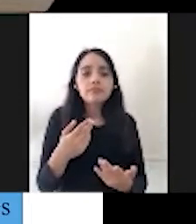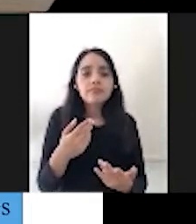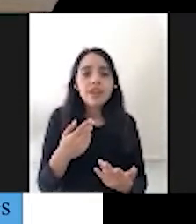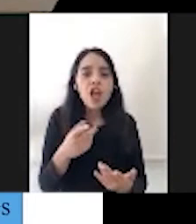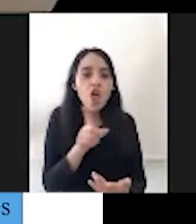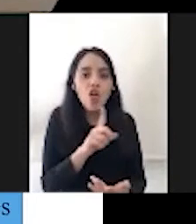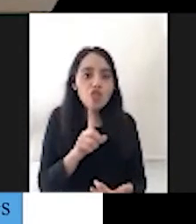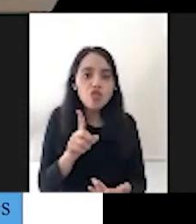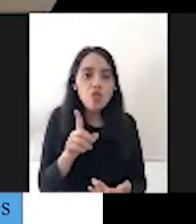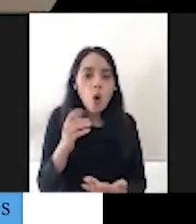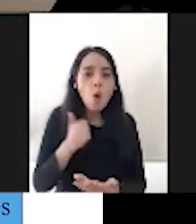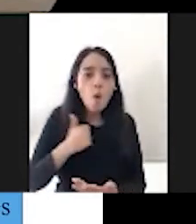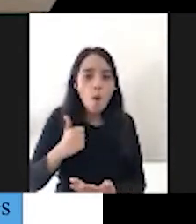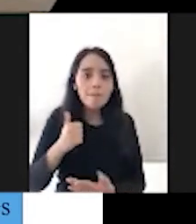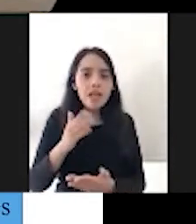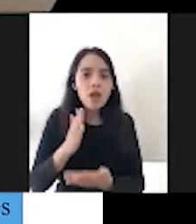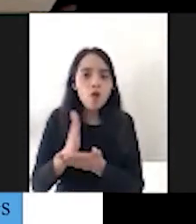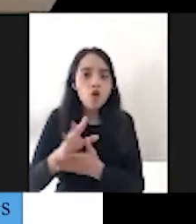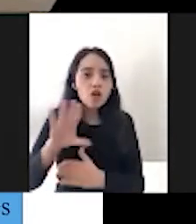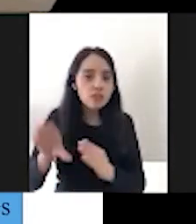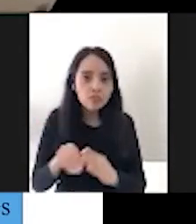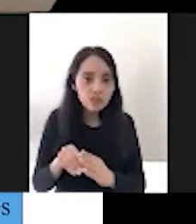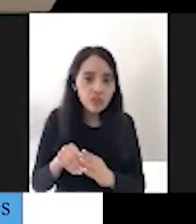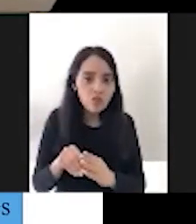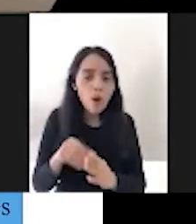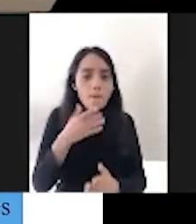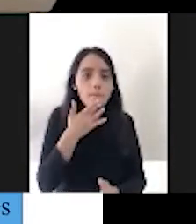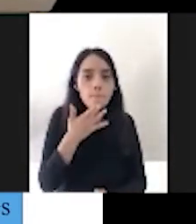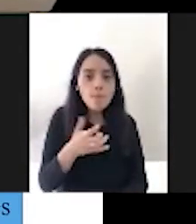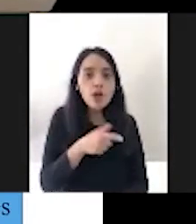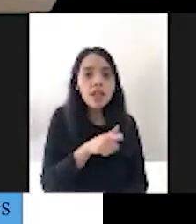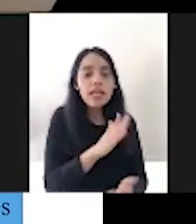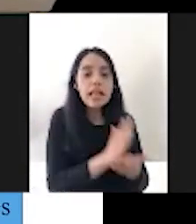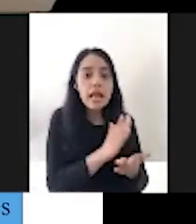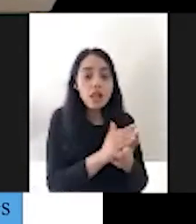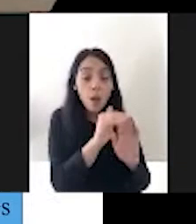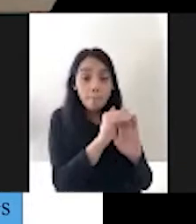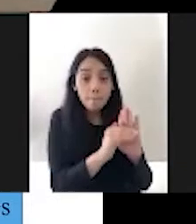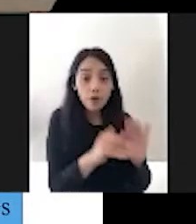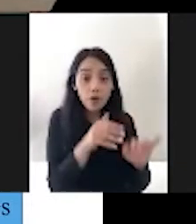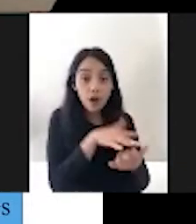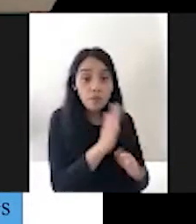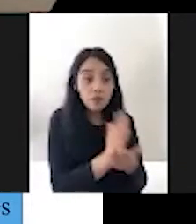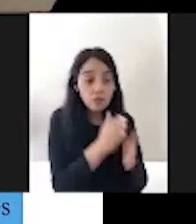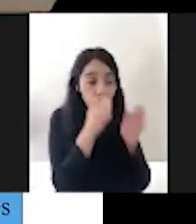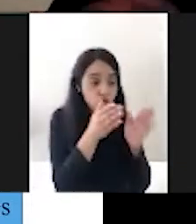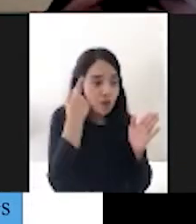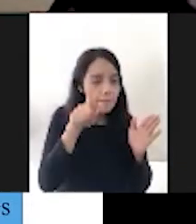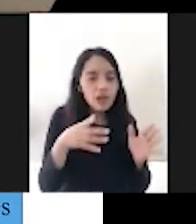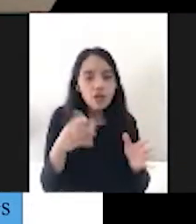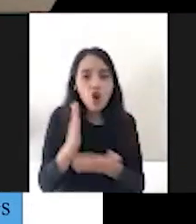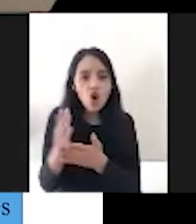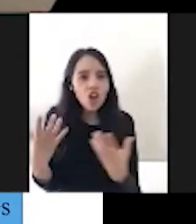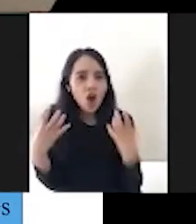se dedica a eso, pero que la escuela no se hace cargo y que el sistema educativo no se hace cargo por generar un paradigma,